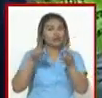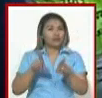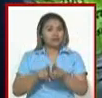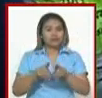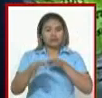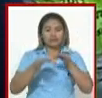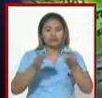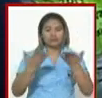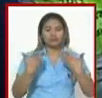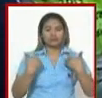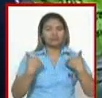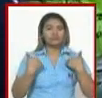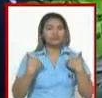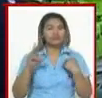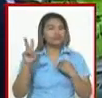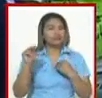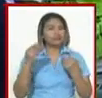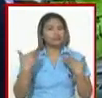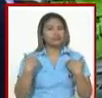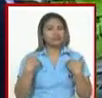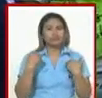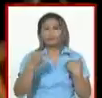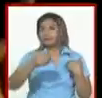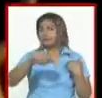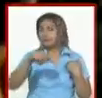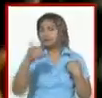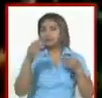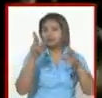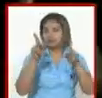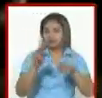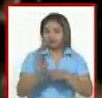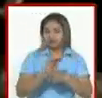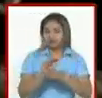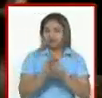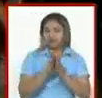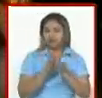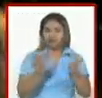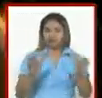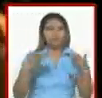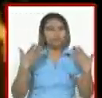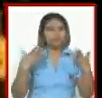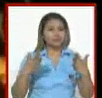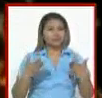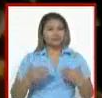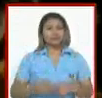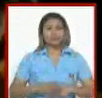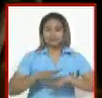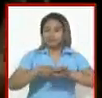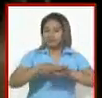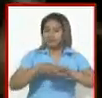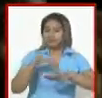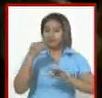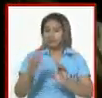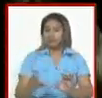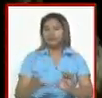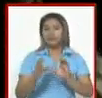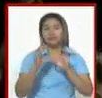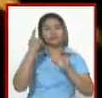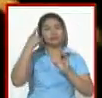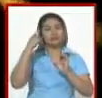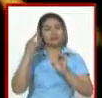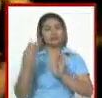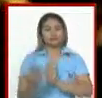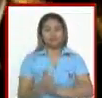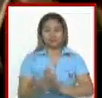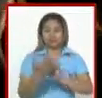los datos que se tiene no había sido esa persona por manera el ministerio público ha librado la situación para que se presente